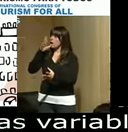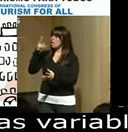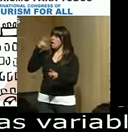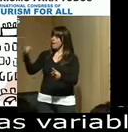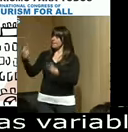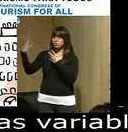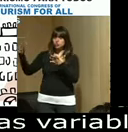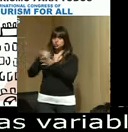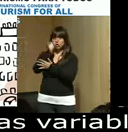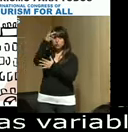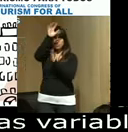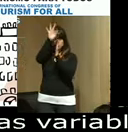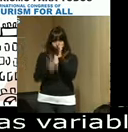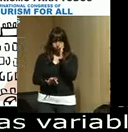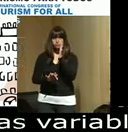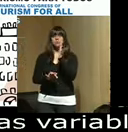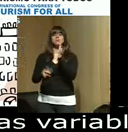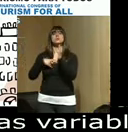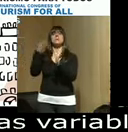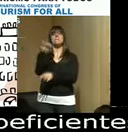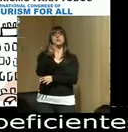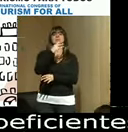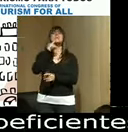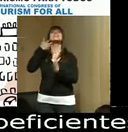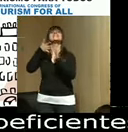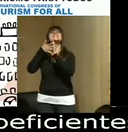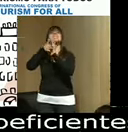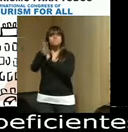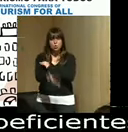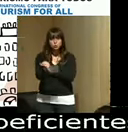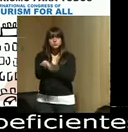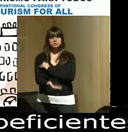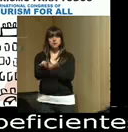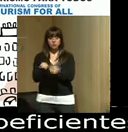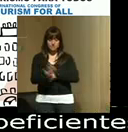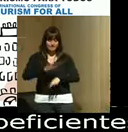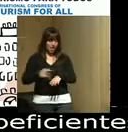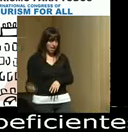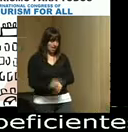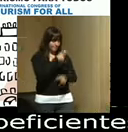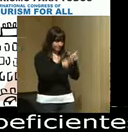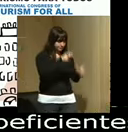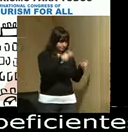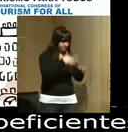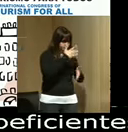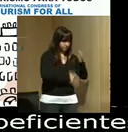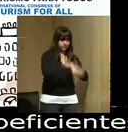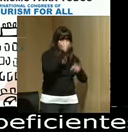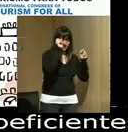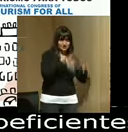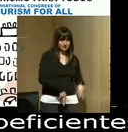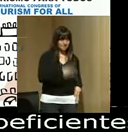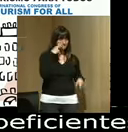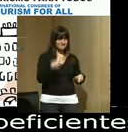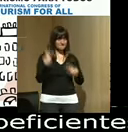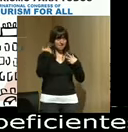y significativos. El tamaño de los coeficientes para las personas sin discapacidad, fíjense que se incrementa a medida